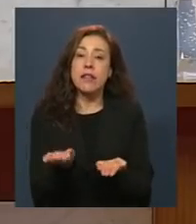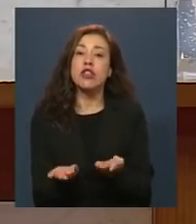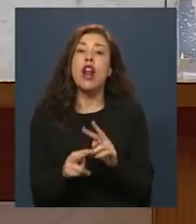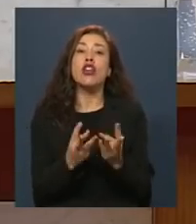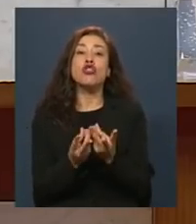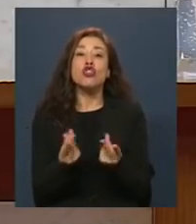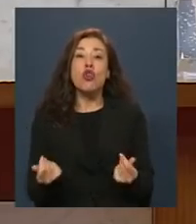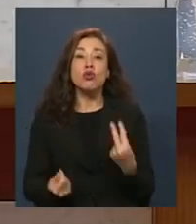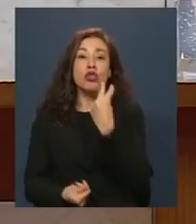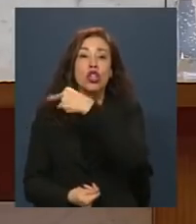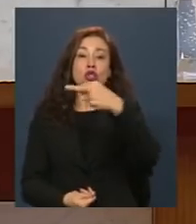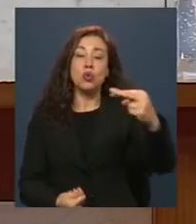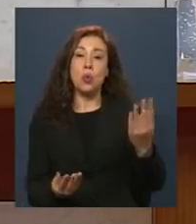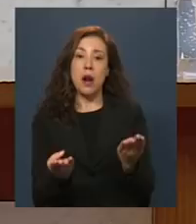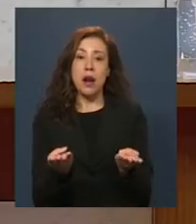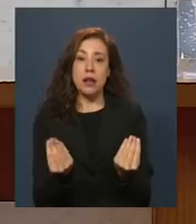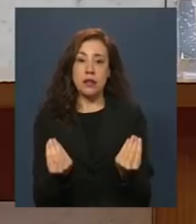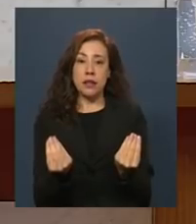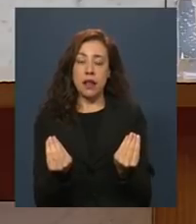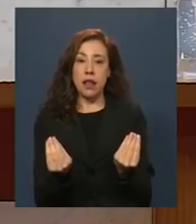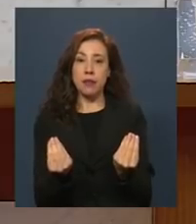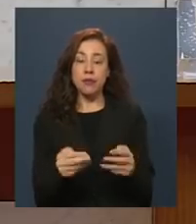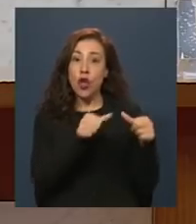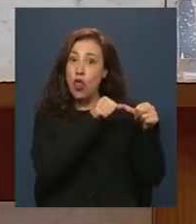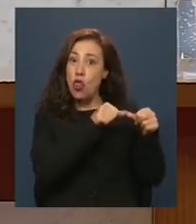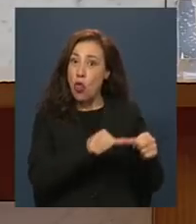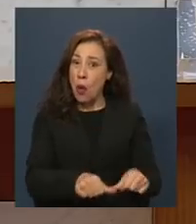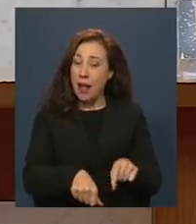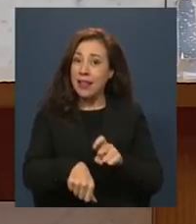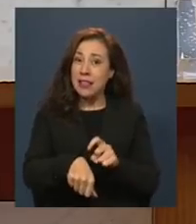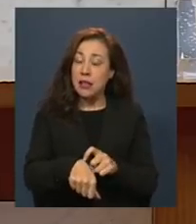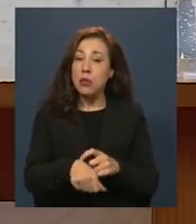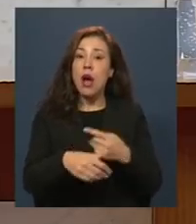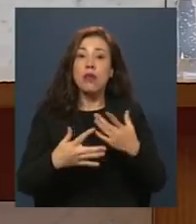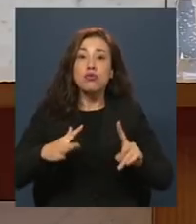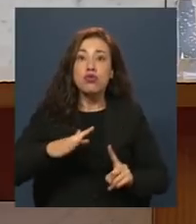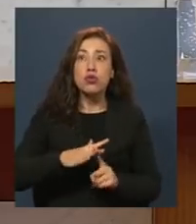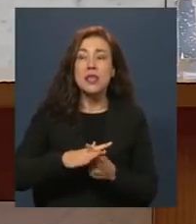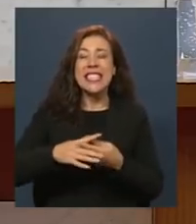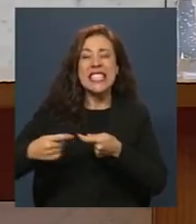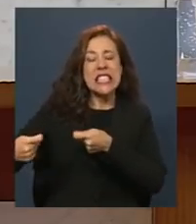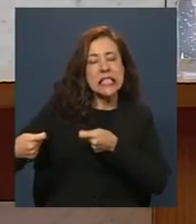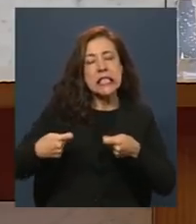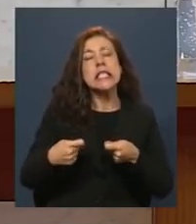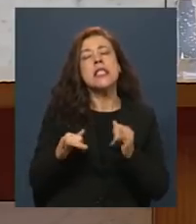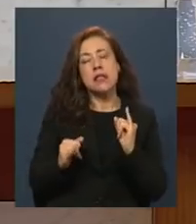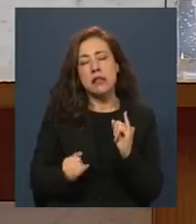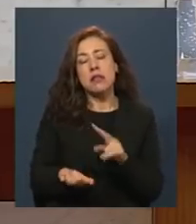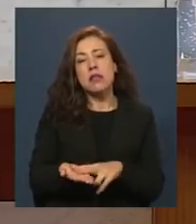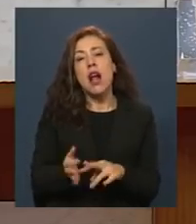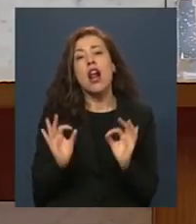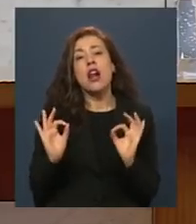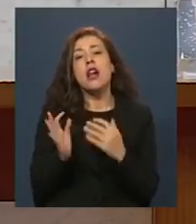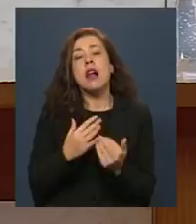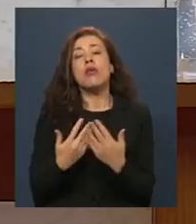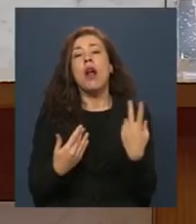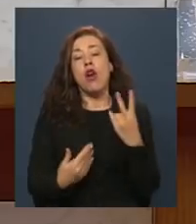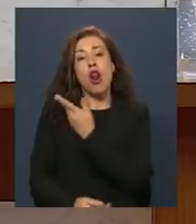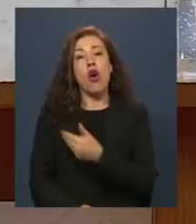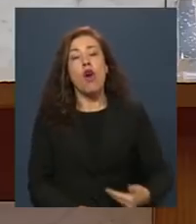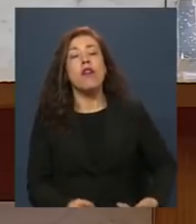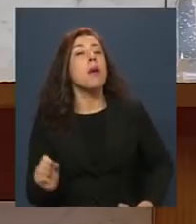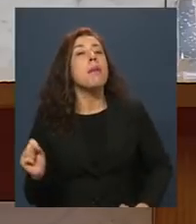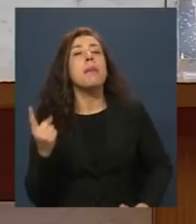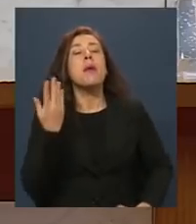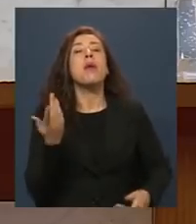satisfacción de sus necesidades. En este periodo han brotado tensiones evidentes con el Ejecutivo. Primero, porque